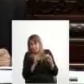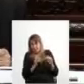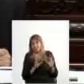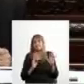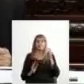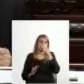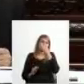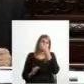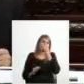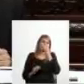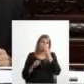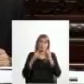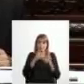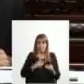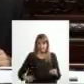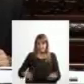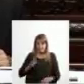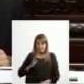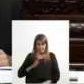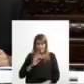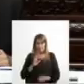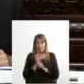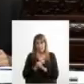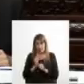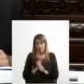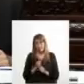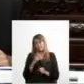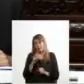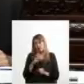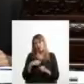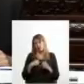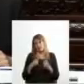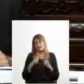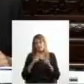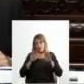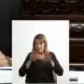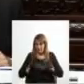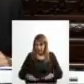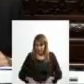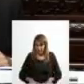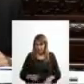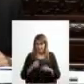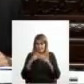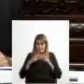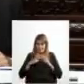bueno, señora Presidenta, antes de aprobarlo, hacer un alto. Bajarse el caballo.